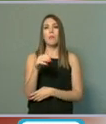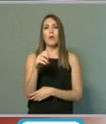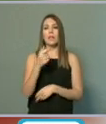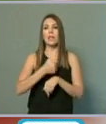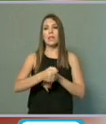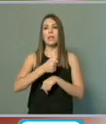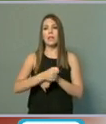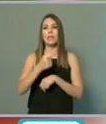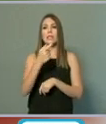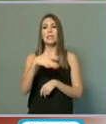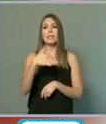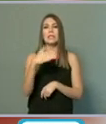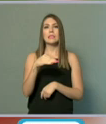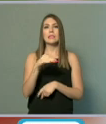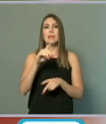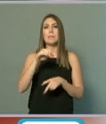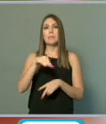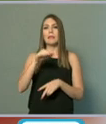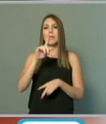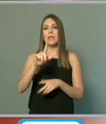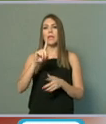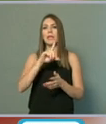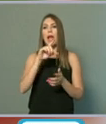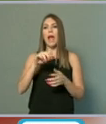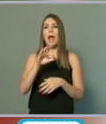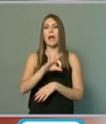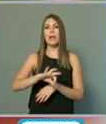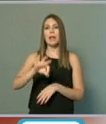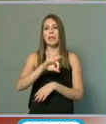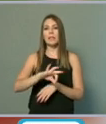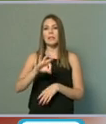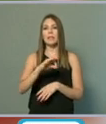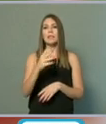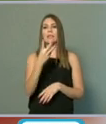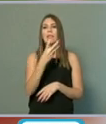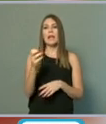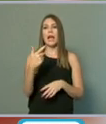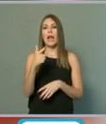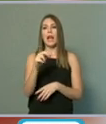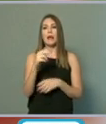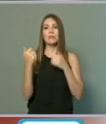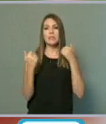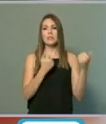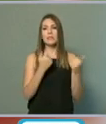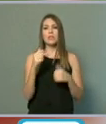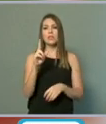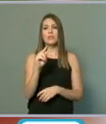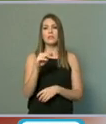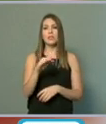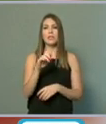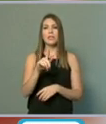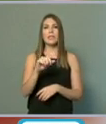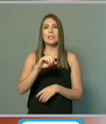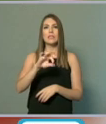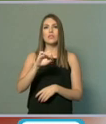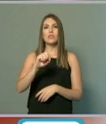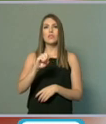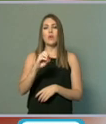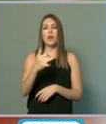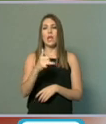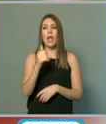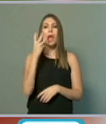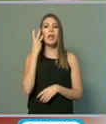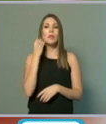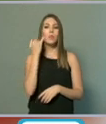rallado, Así es, Pame, 15 mililitros de aceite de oliva, 300 gramos de sandía, 80 mililitros de salsa de soya, un limón, solamente el